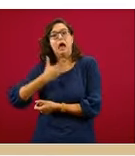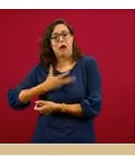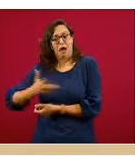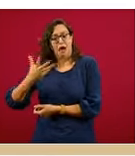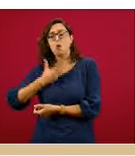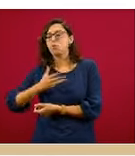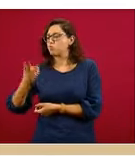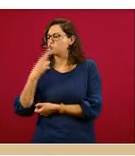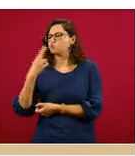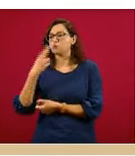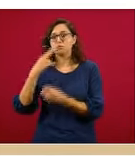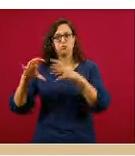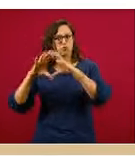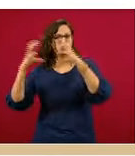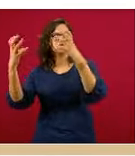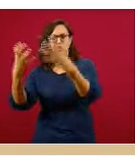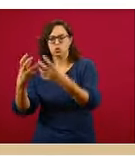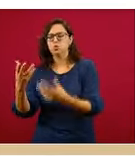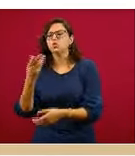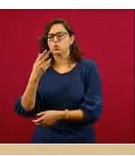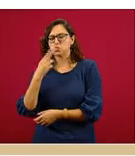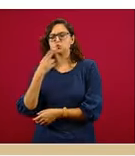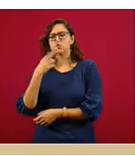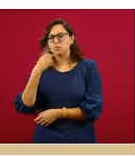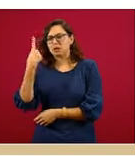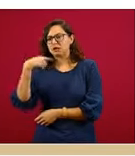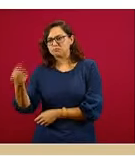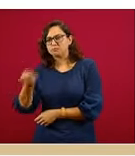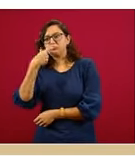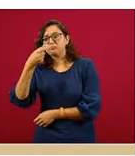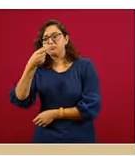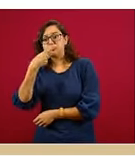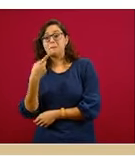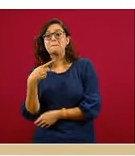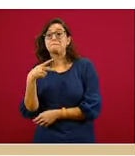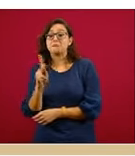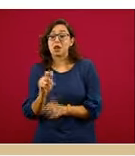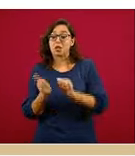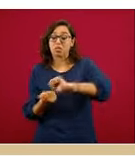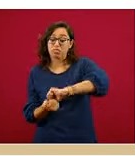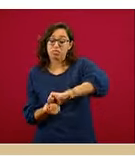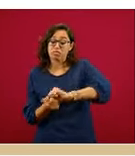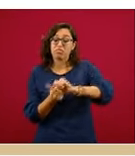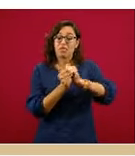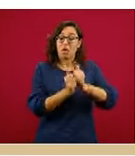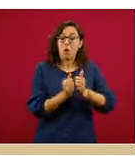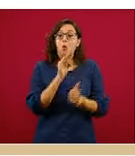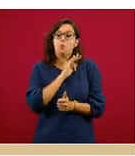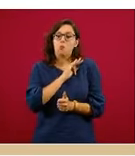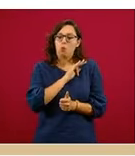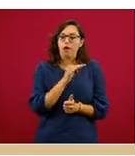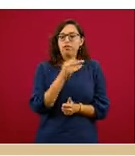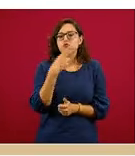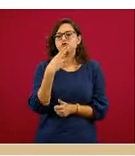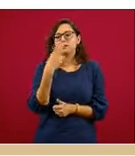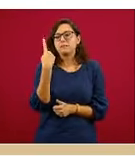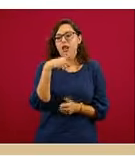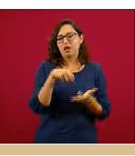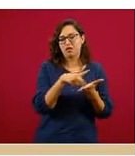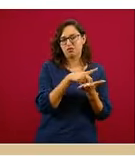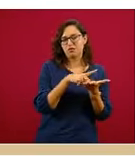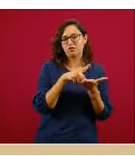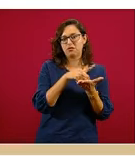también desafortunadamente se pueden desviar para convertirse en psicoestimulantes de uso patológico.